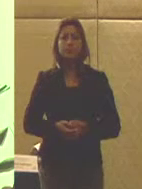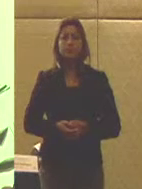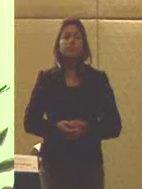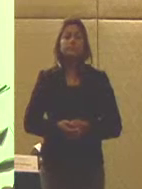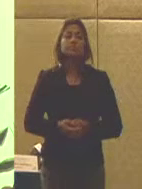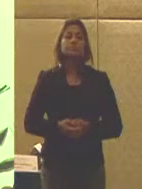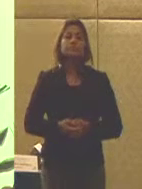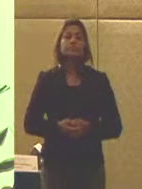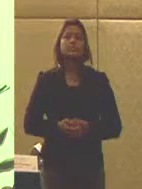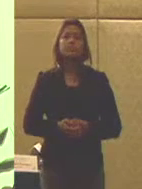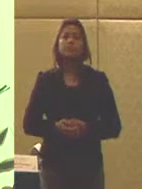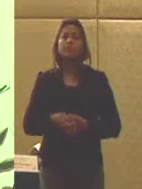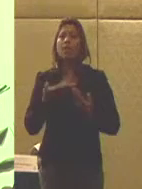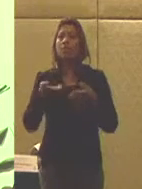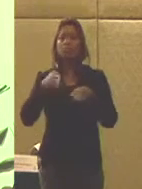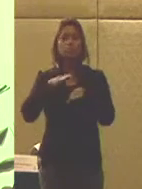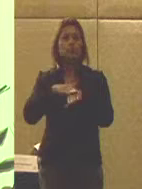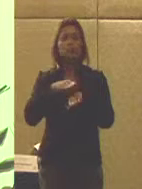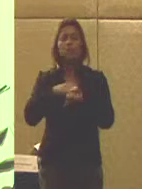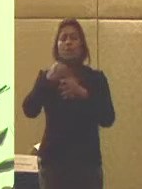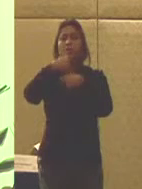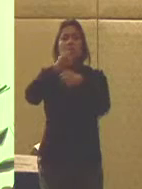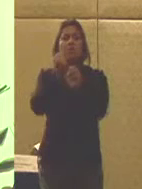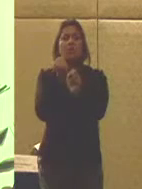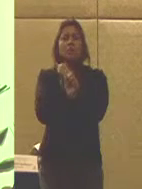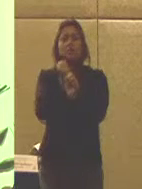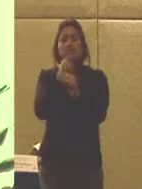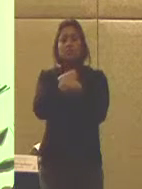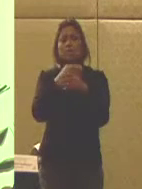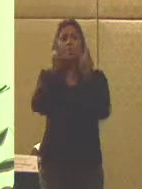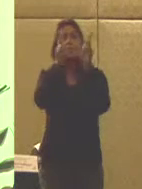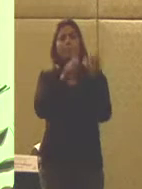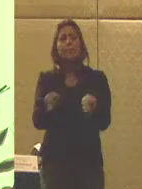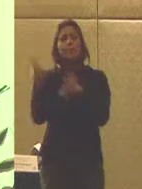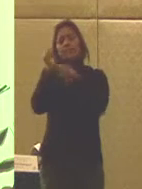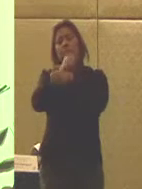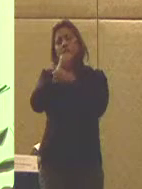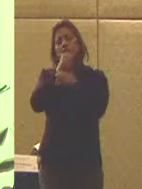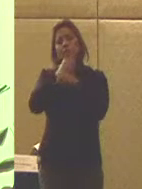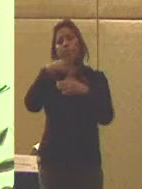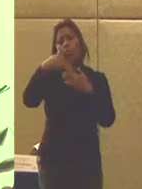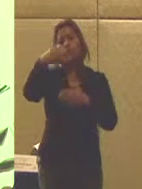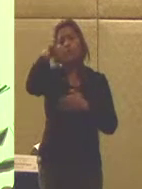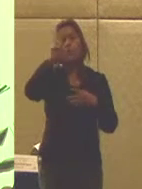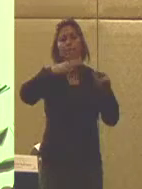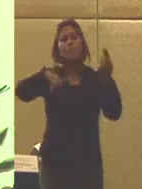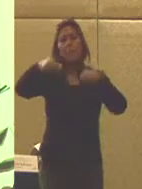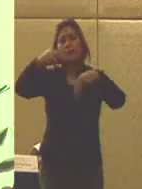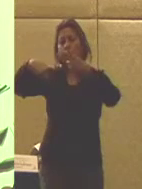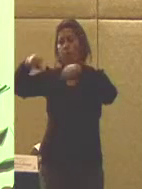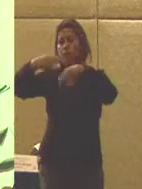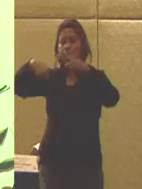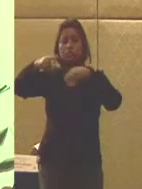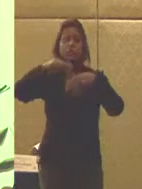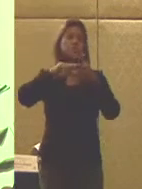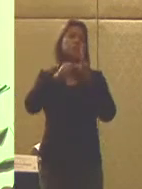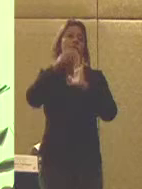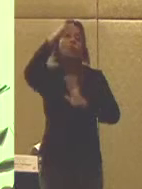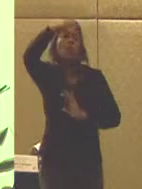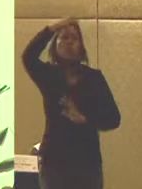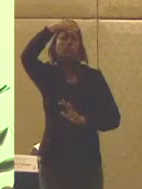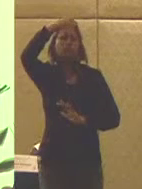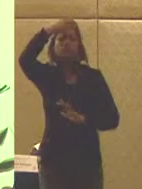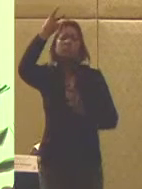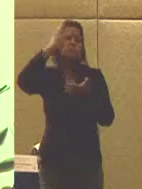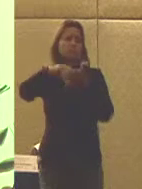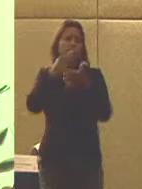Sobre la creación o implementación de planes de continuidad de negocios, que es un concepto basado y